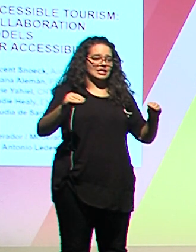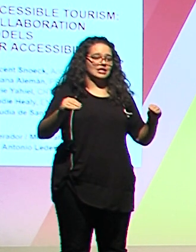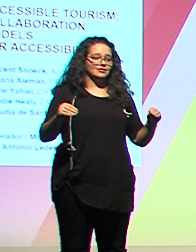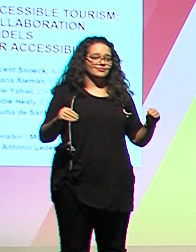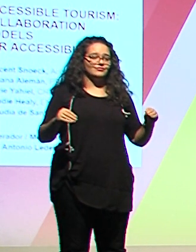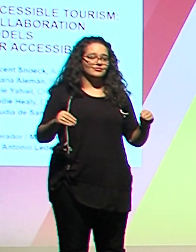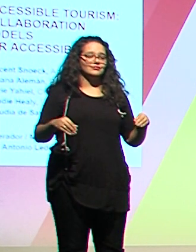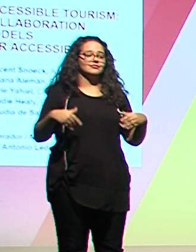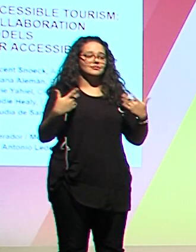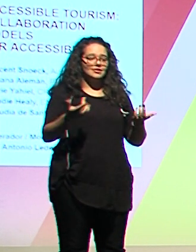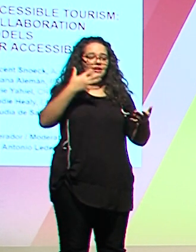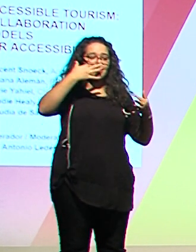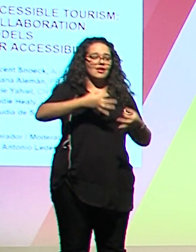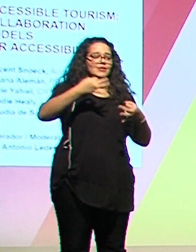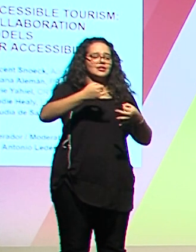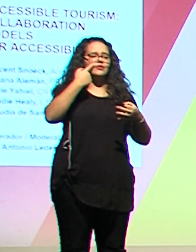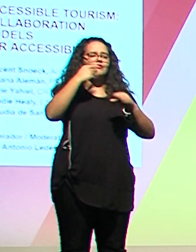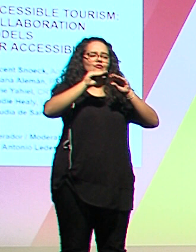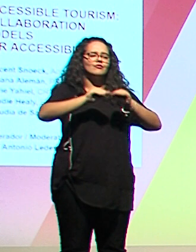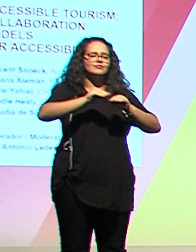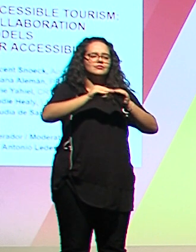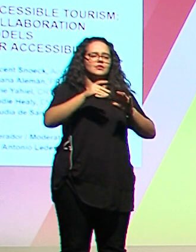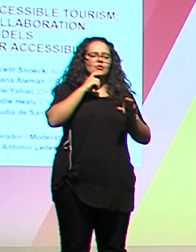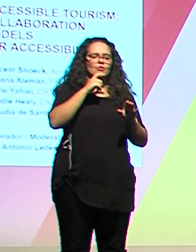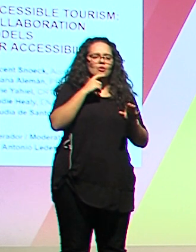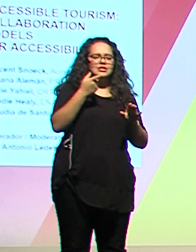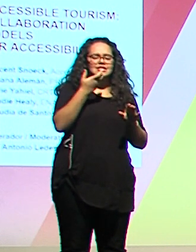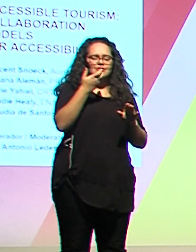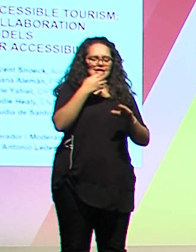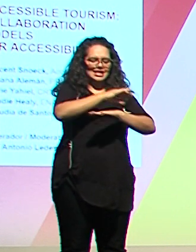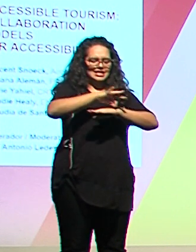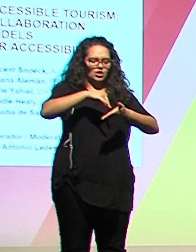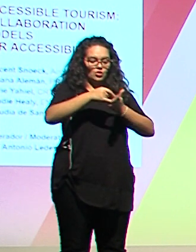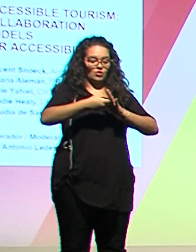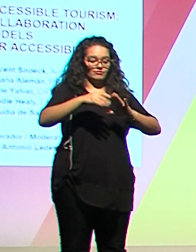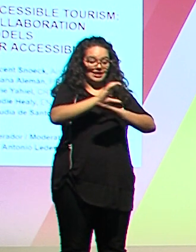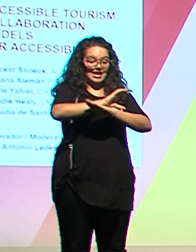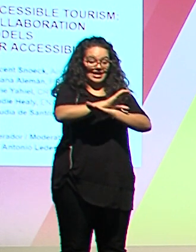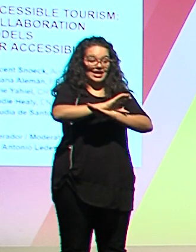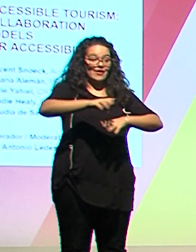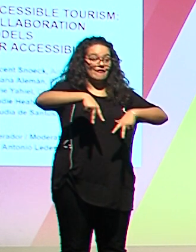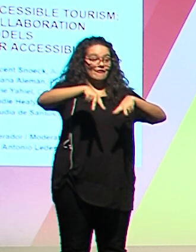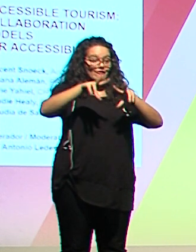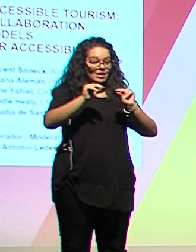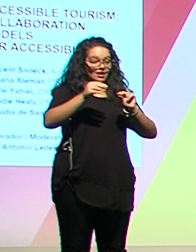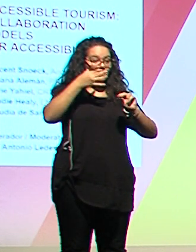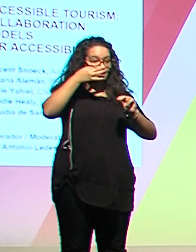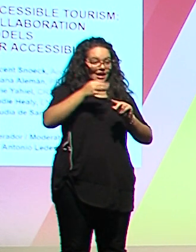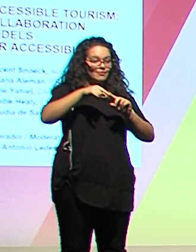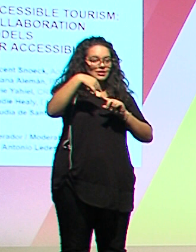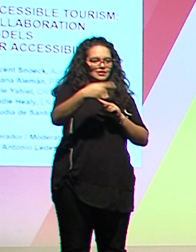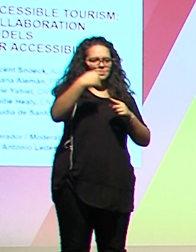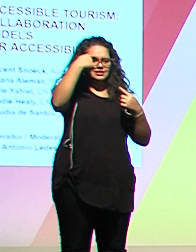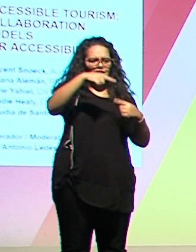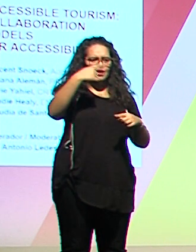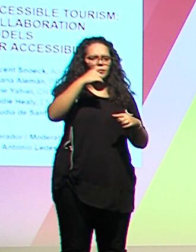las que realmente hay que formar, hay que revisar cuando un arquitecto termina la carrera, si realmente sabe cómo hacer